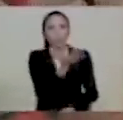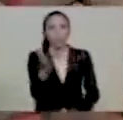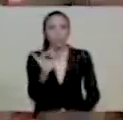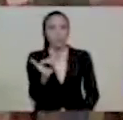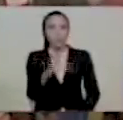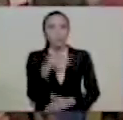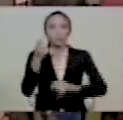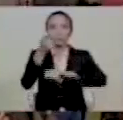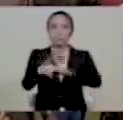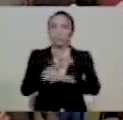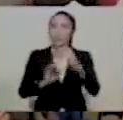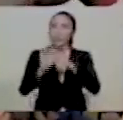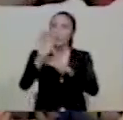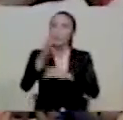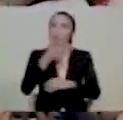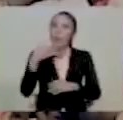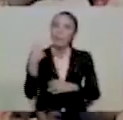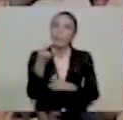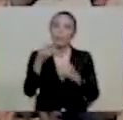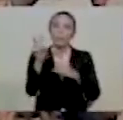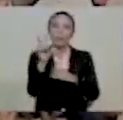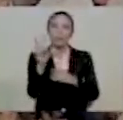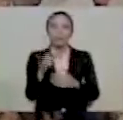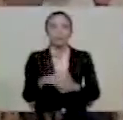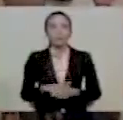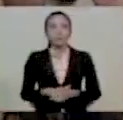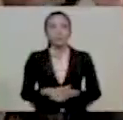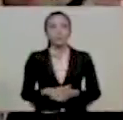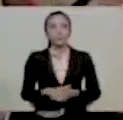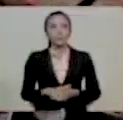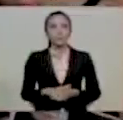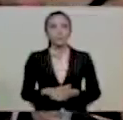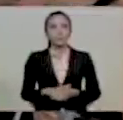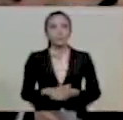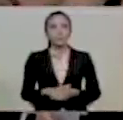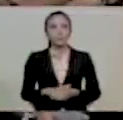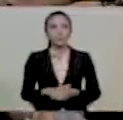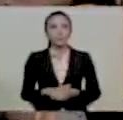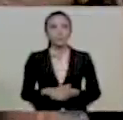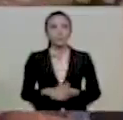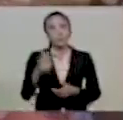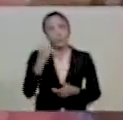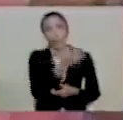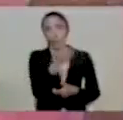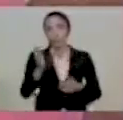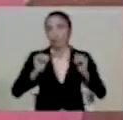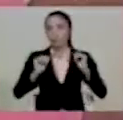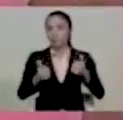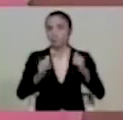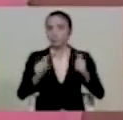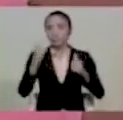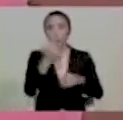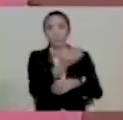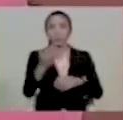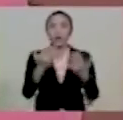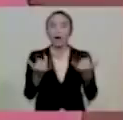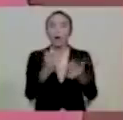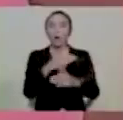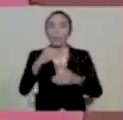y serán forjándose en la lucha que es el estudio. Bueno, comienzan ustedes ahora una nueva